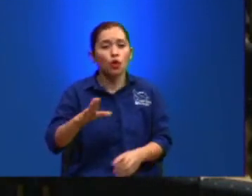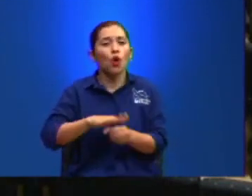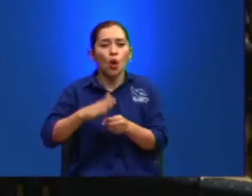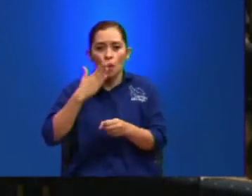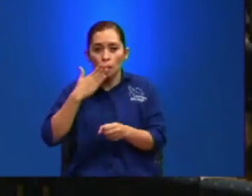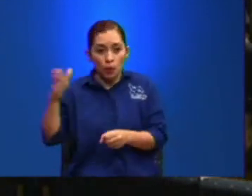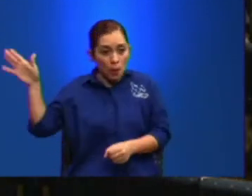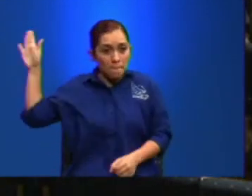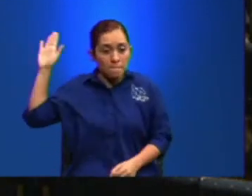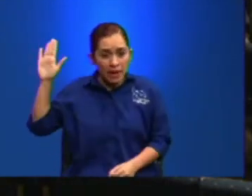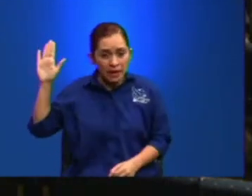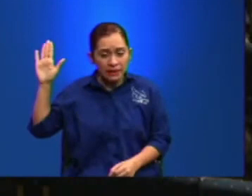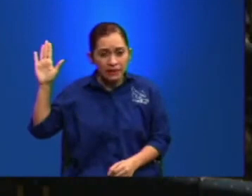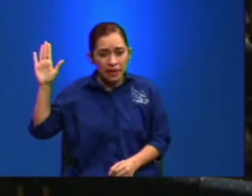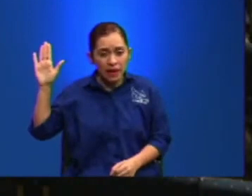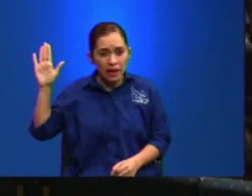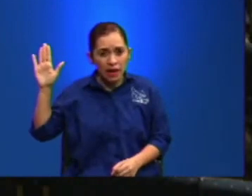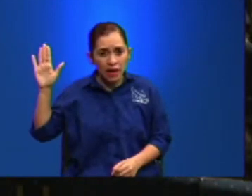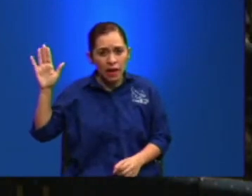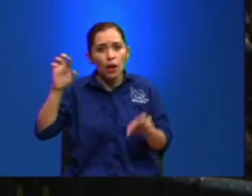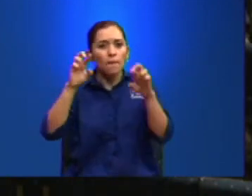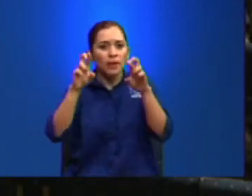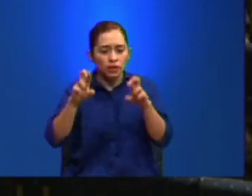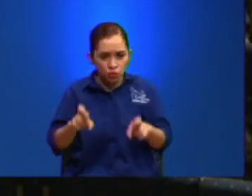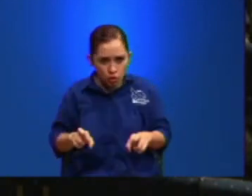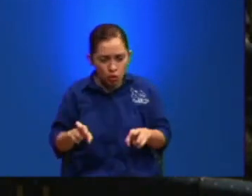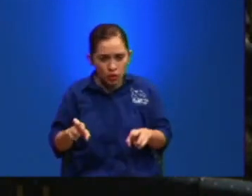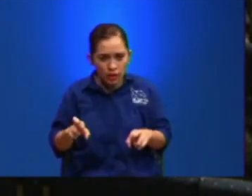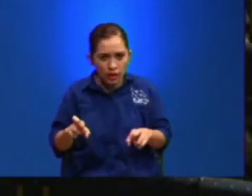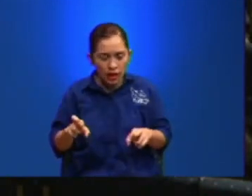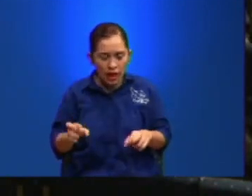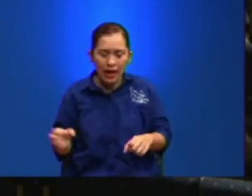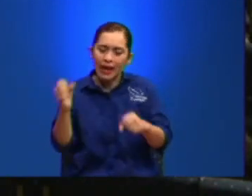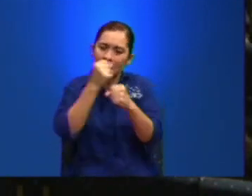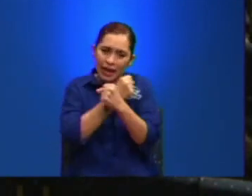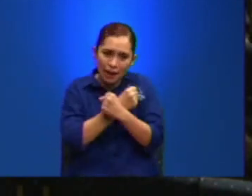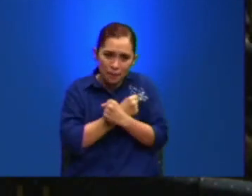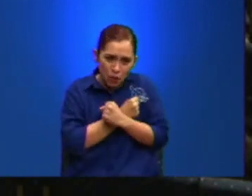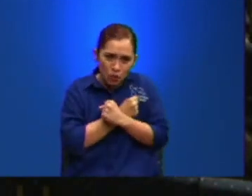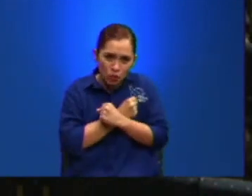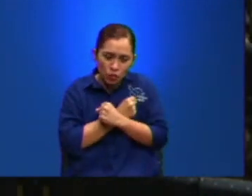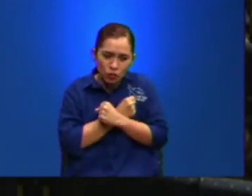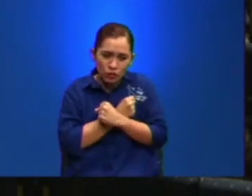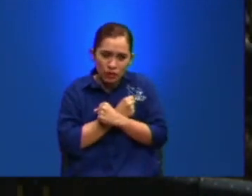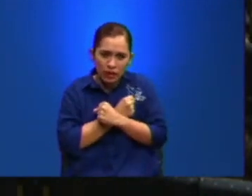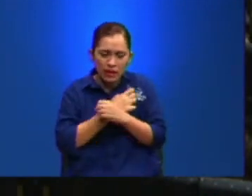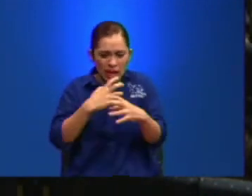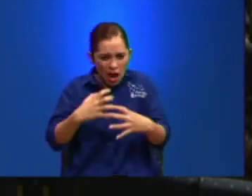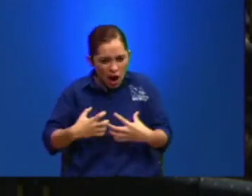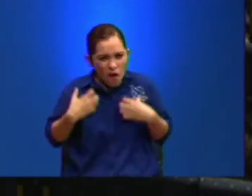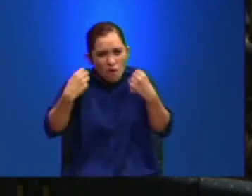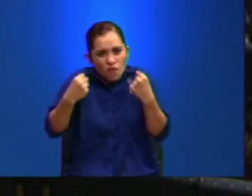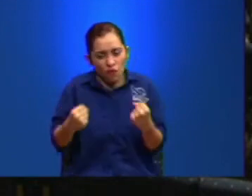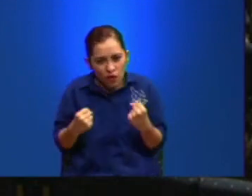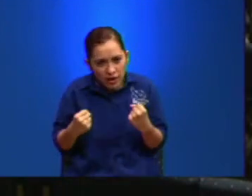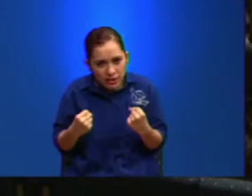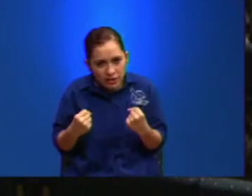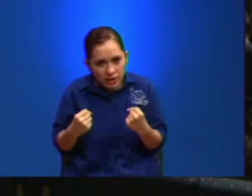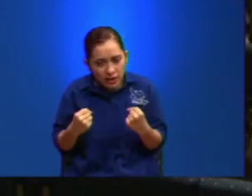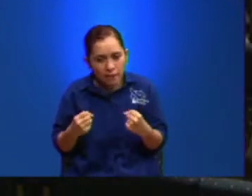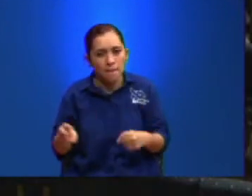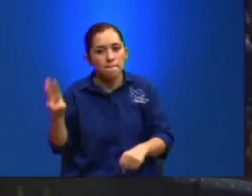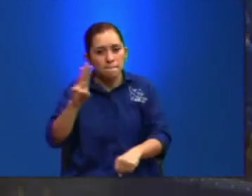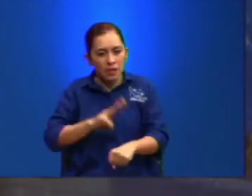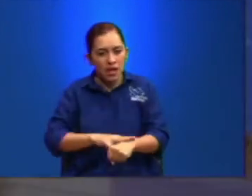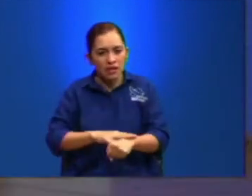pero en la fuerza en la fuerza más poderosa de toda la creación josh como es la fuerza más poderosa de